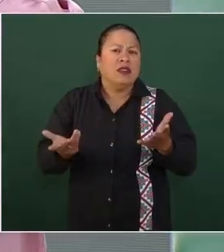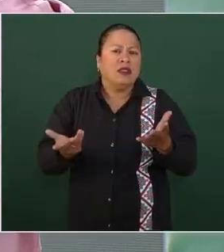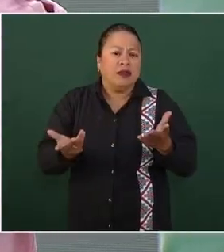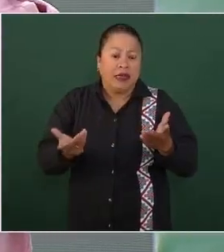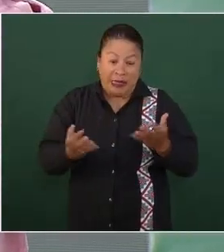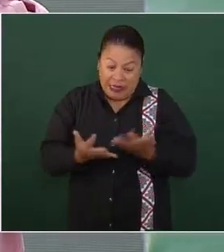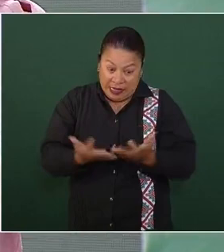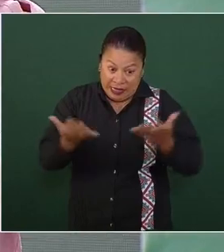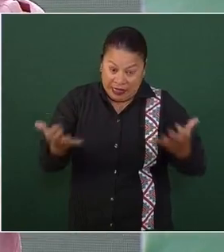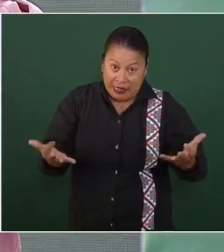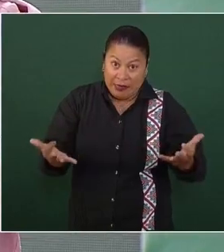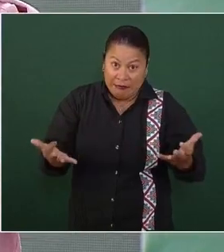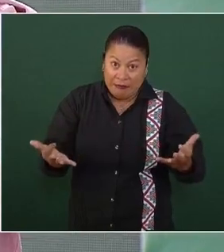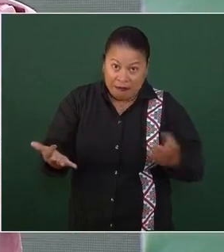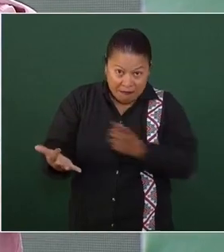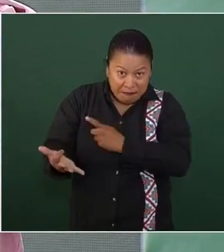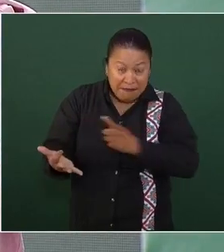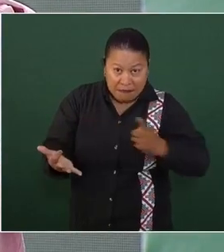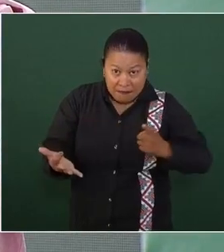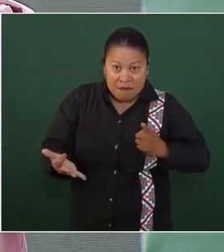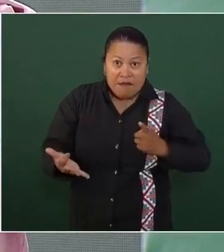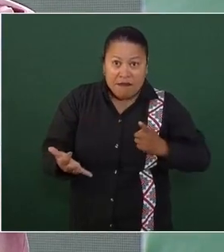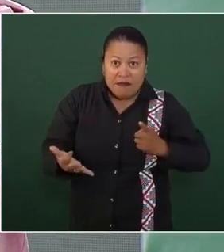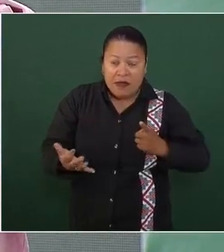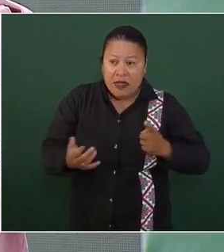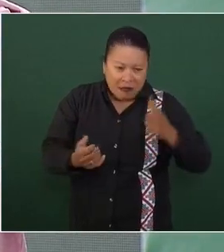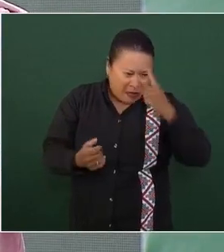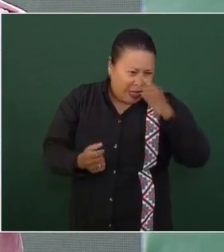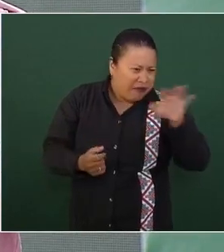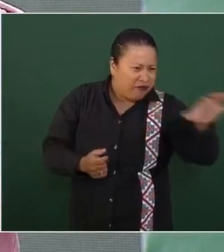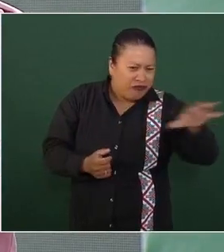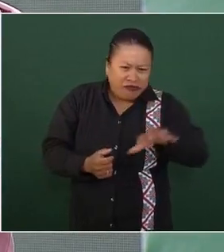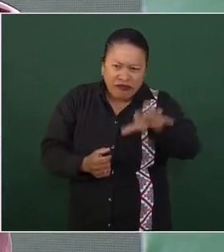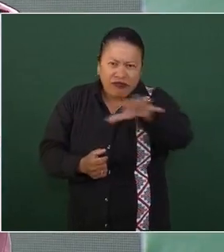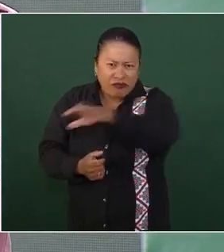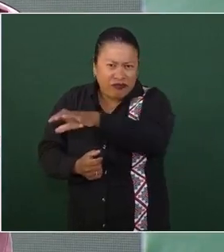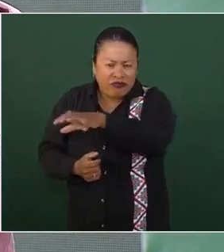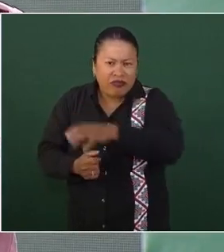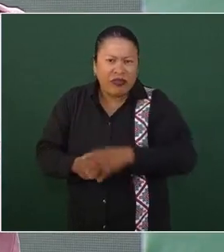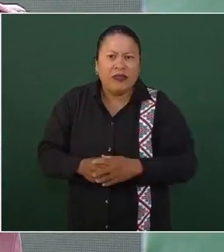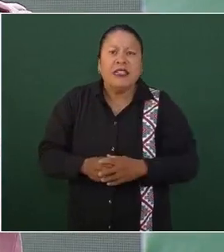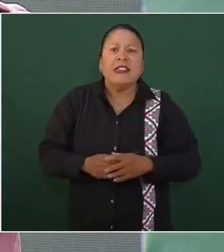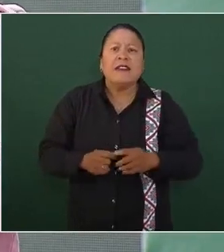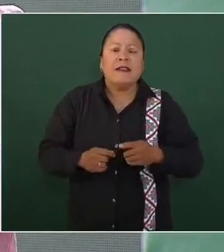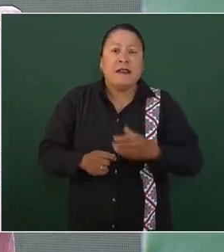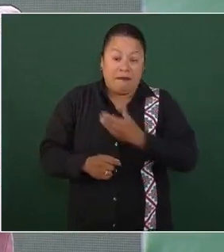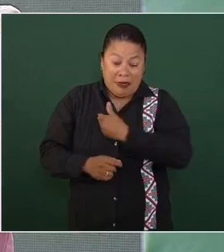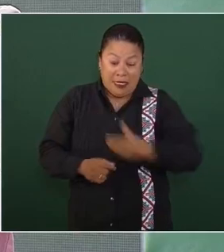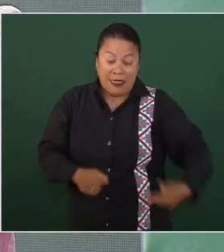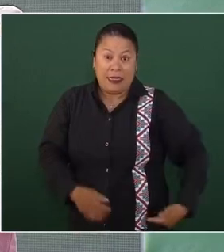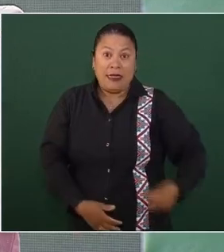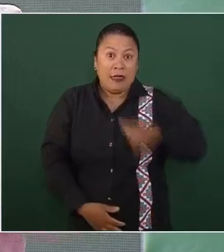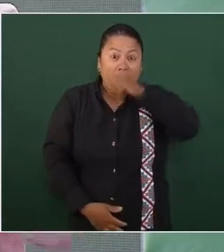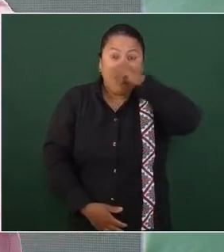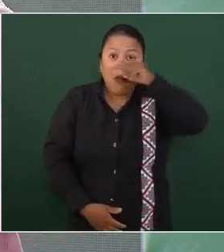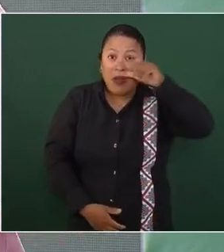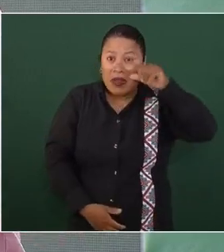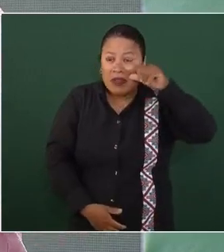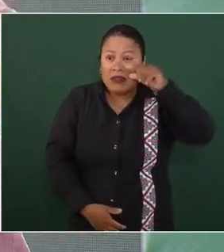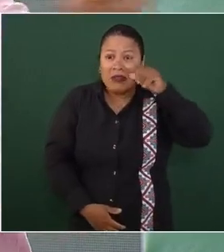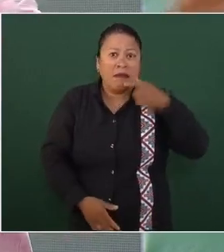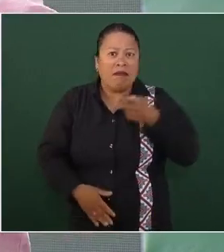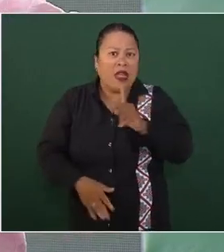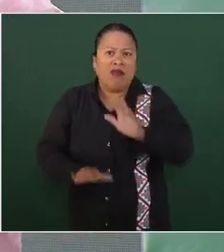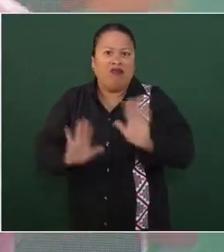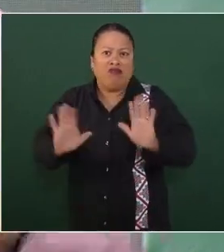la tierra de las corporaciones el presidente Juárez pero no